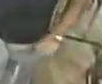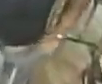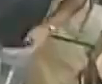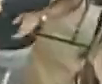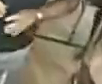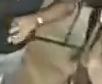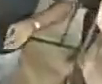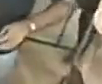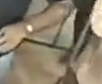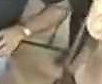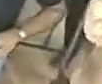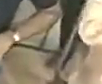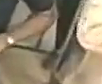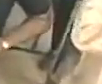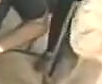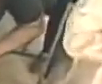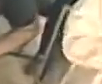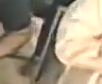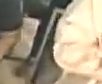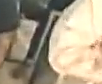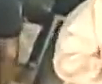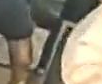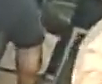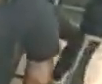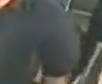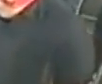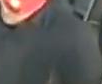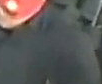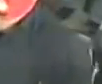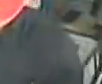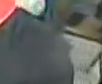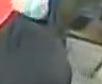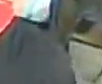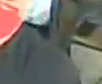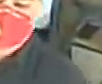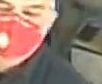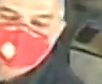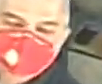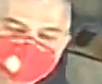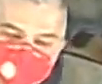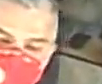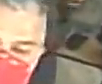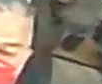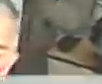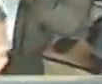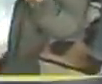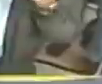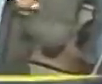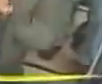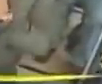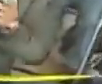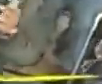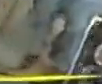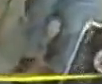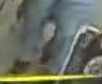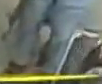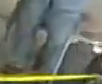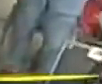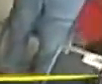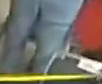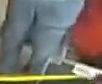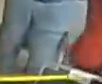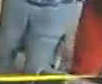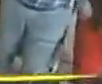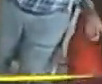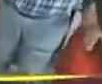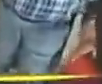primera compasiente, diputada de la Asamblea Nacional, doctora Silvia Flores de Maduro sostiene una reunión de trabajo con el grupo de diputados y